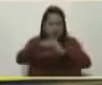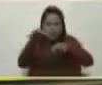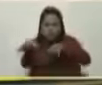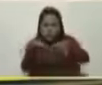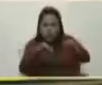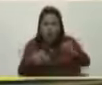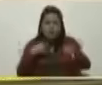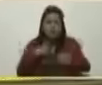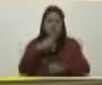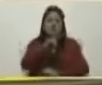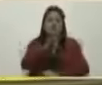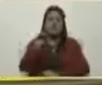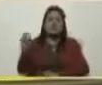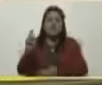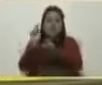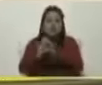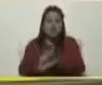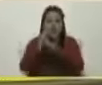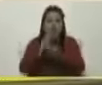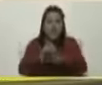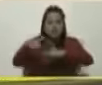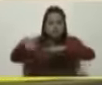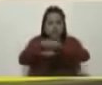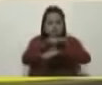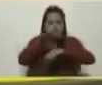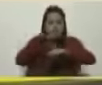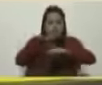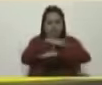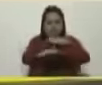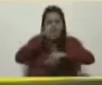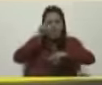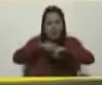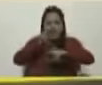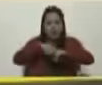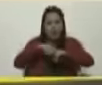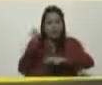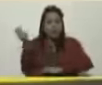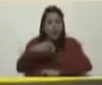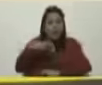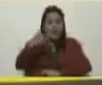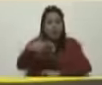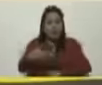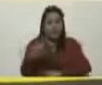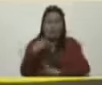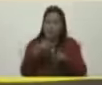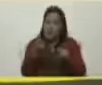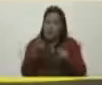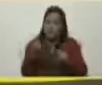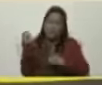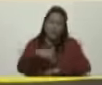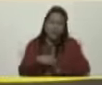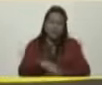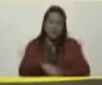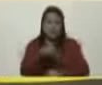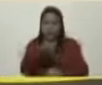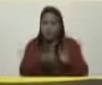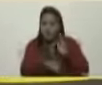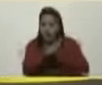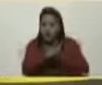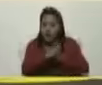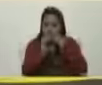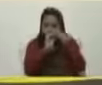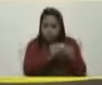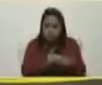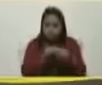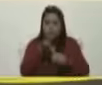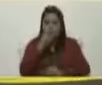toneladas de asfalto mensual, pero eso no da. Pero cuando usted vaya a visitar a San Juan de los Morros, se lo vamos a tener